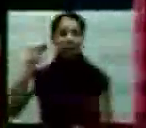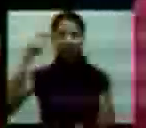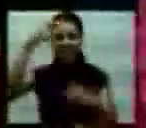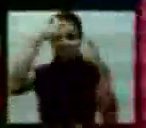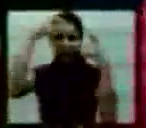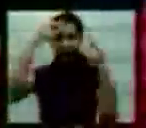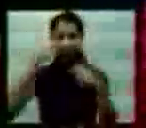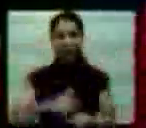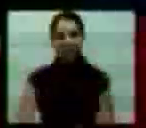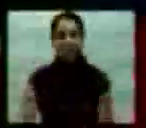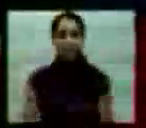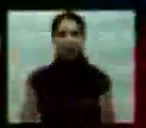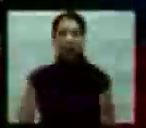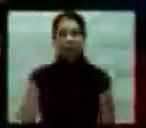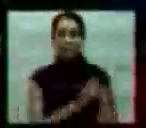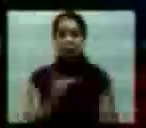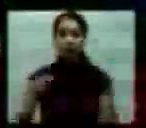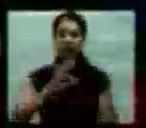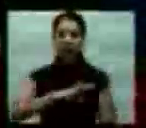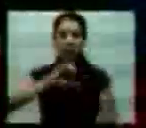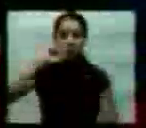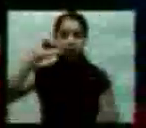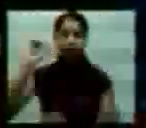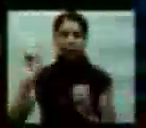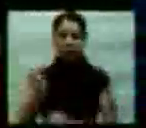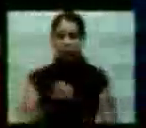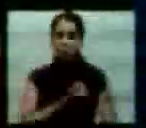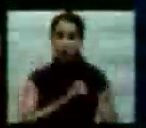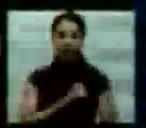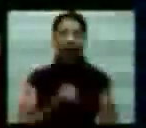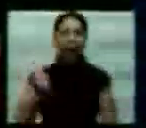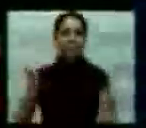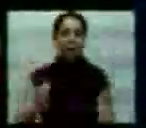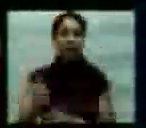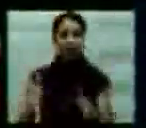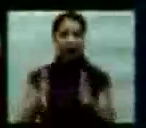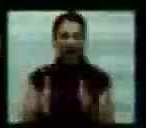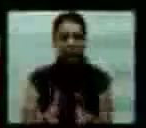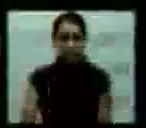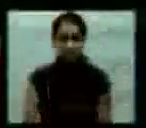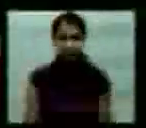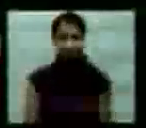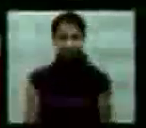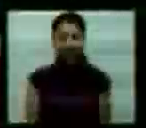¡Pa'lante, comandante! ¡Patria, socialismo, muerte! ¡Venceremos!